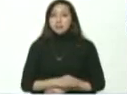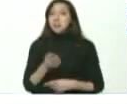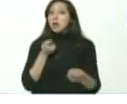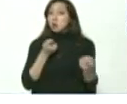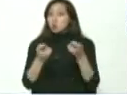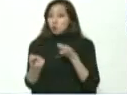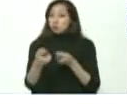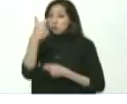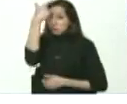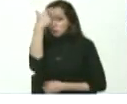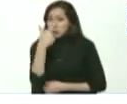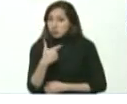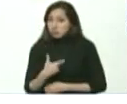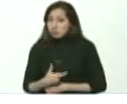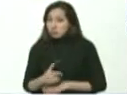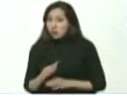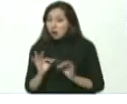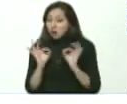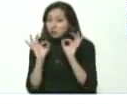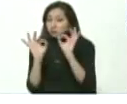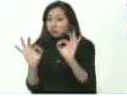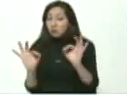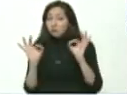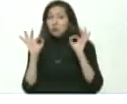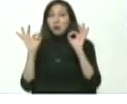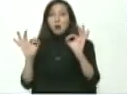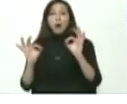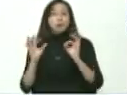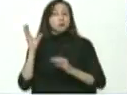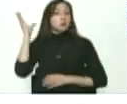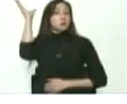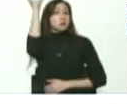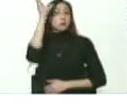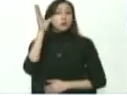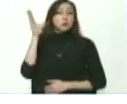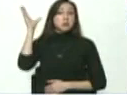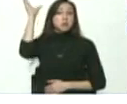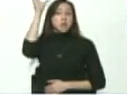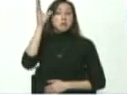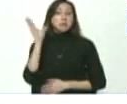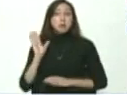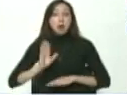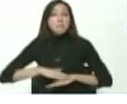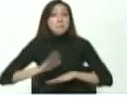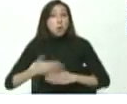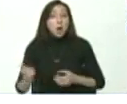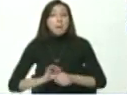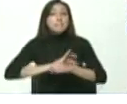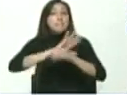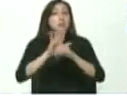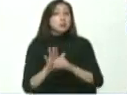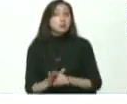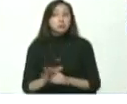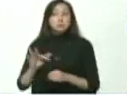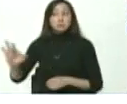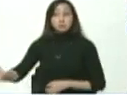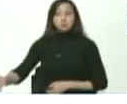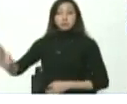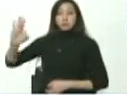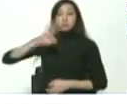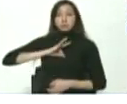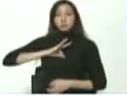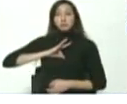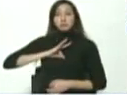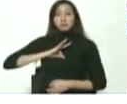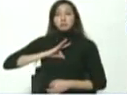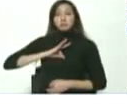autocontrol, moderación, conciencia. Porque el coronavirus, mira, cuando pega,